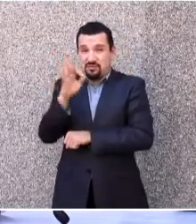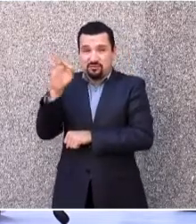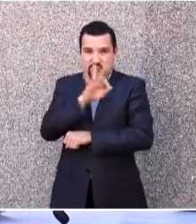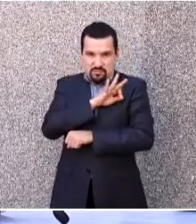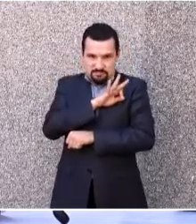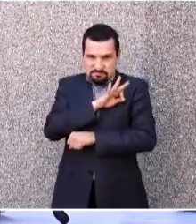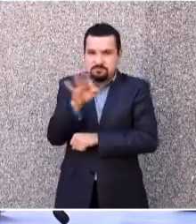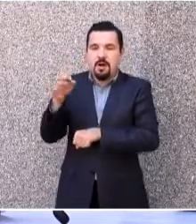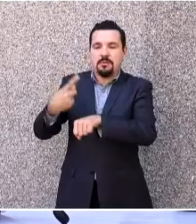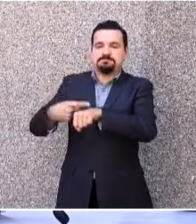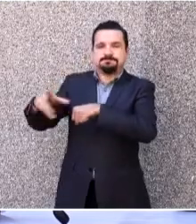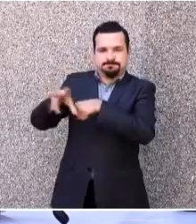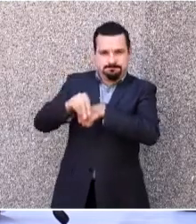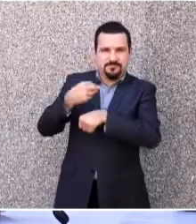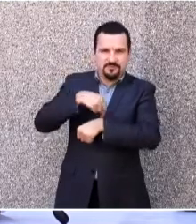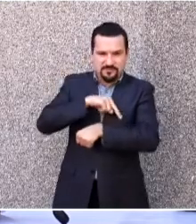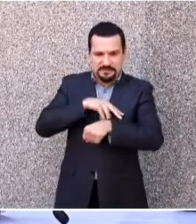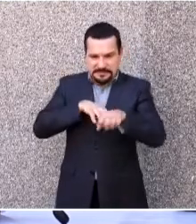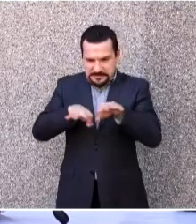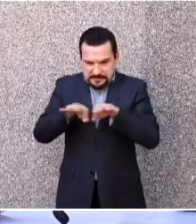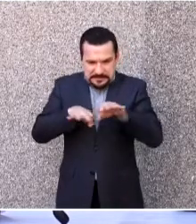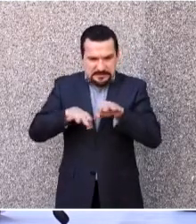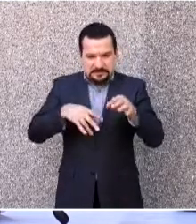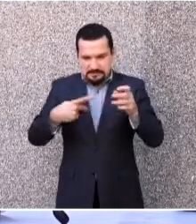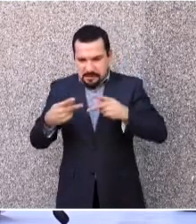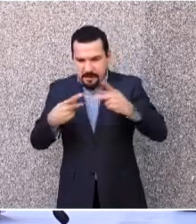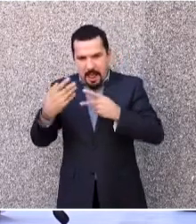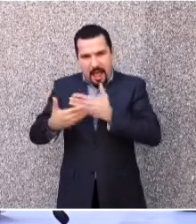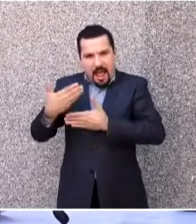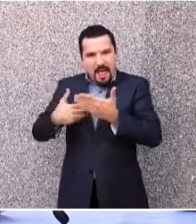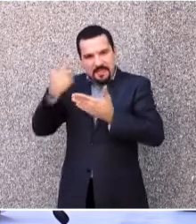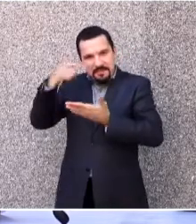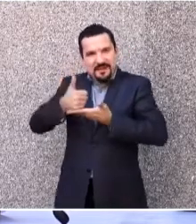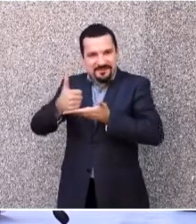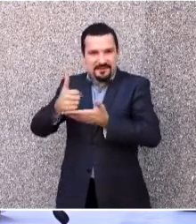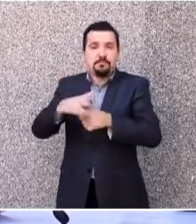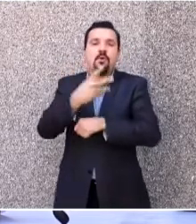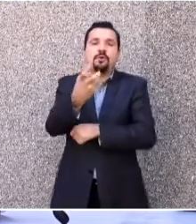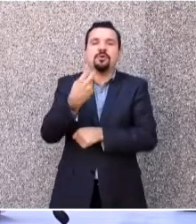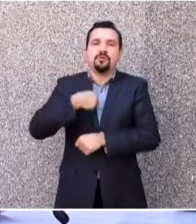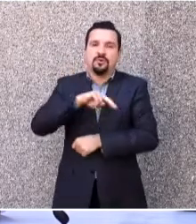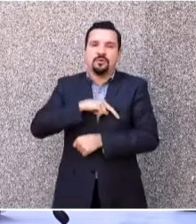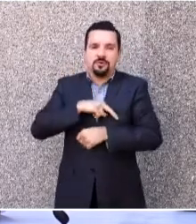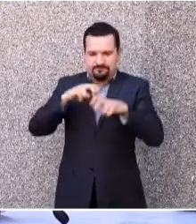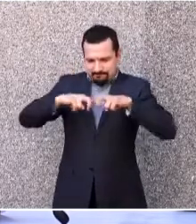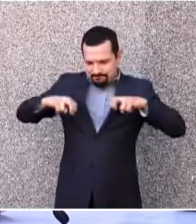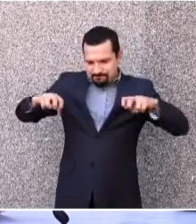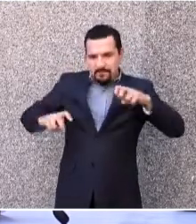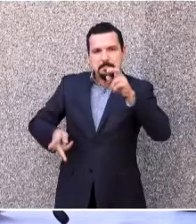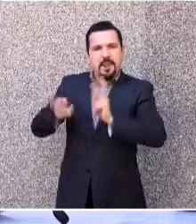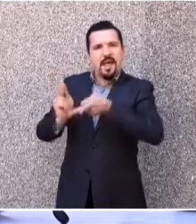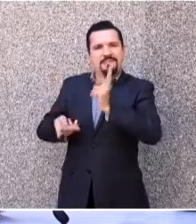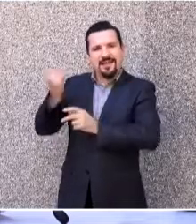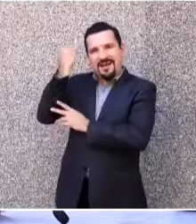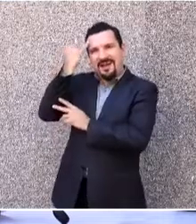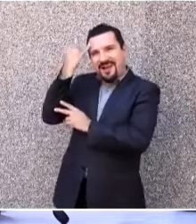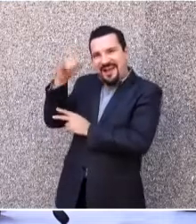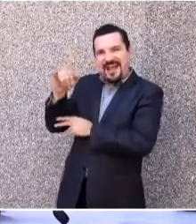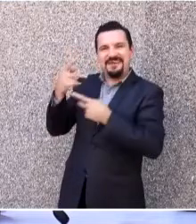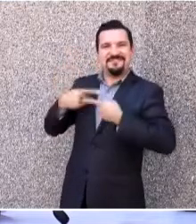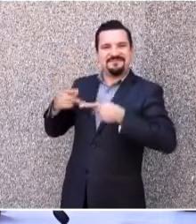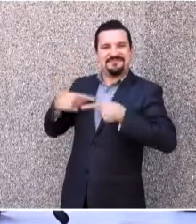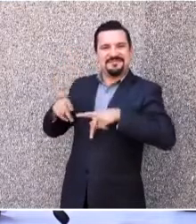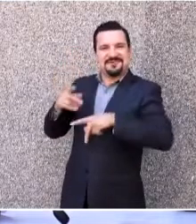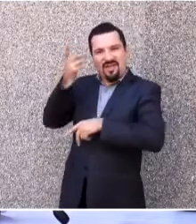trabajando. Y es por eso, las pláticas con los patrones, con el sector productivo y con